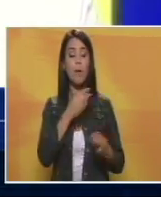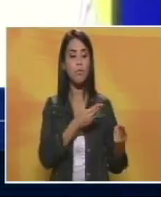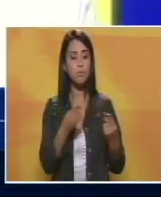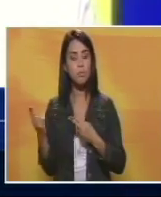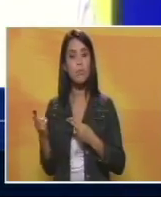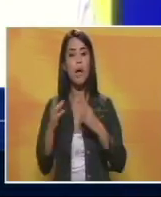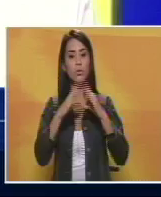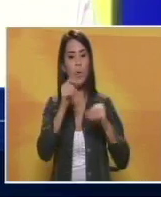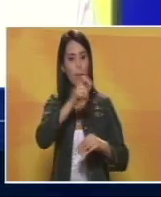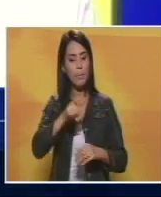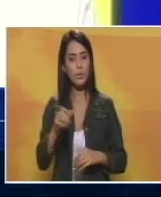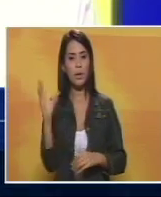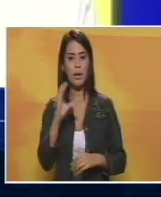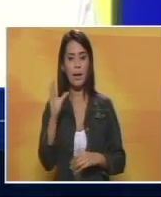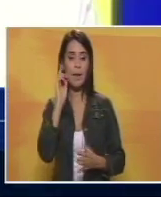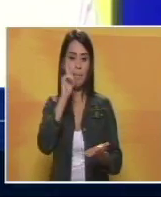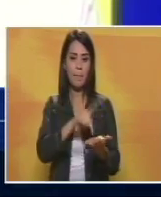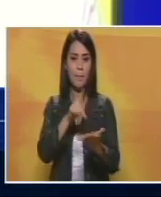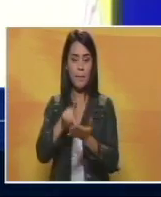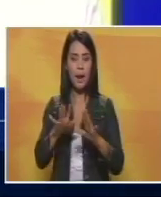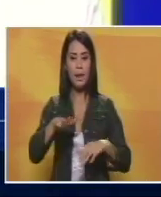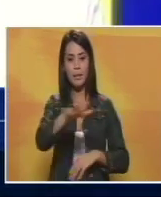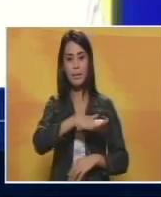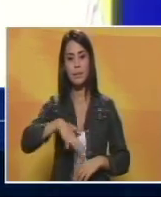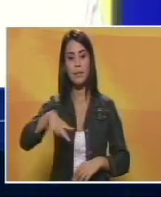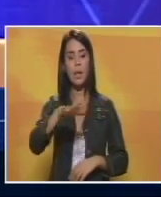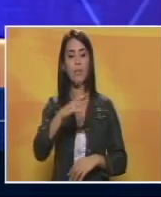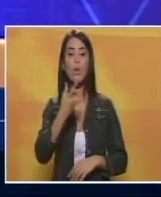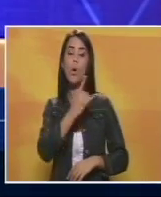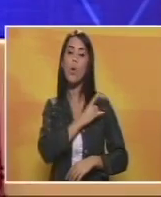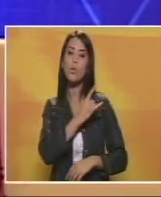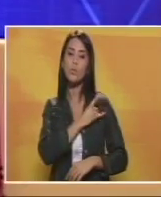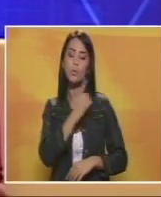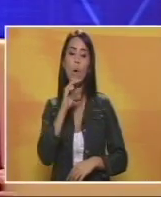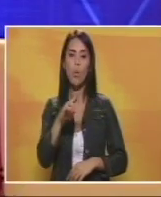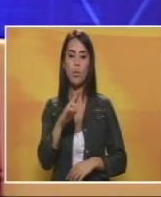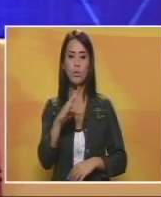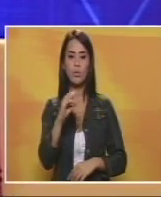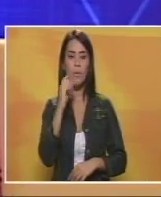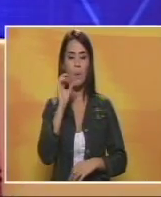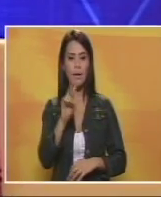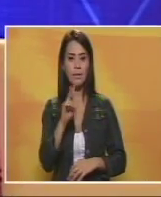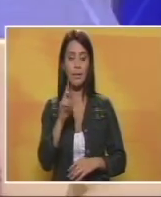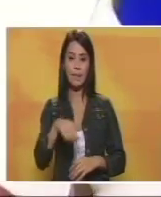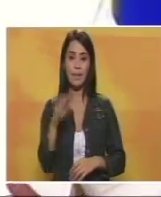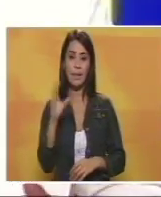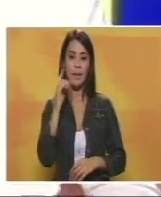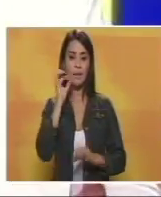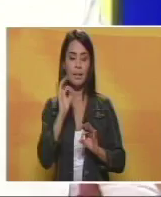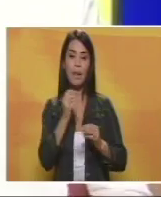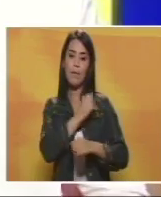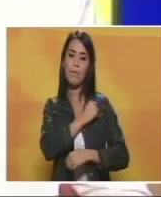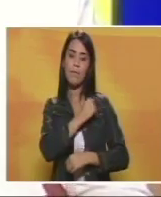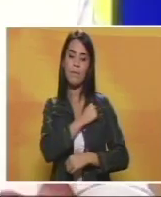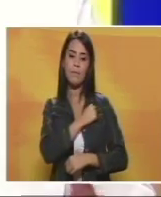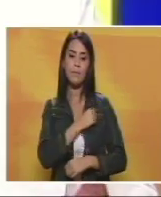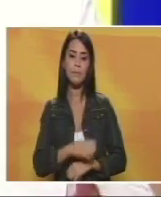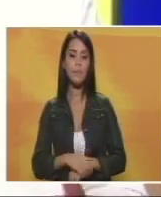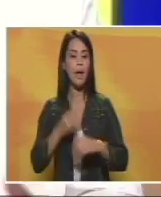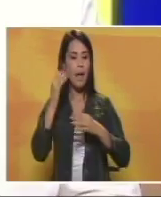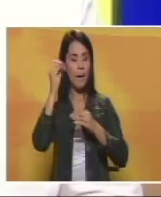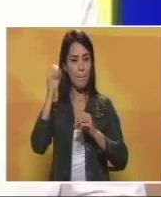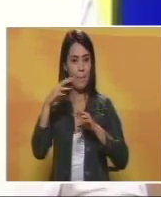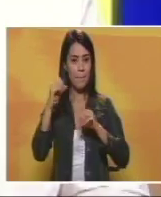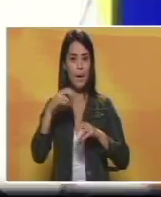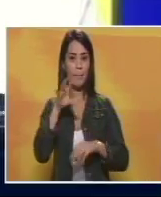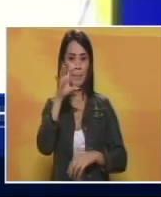los caraqueños para que asistan al Estadio Universitario de Caracas y sean parte de esta gran fiesta de la Iglesia Católica que a su juicio viene a bendecir al